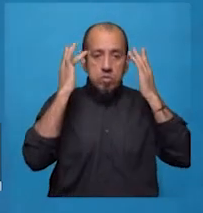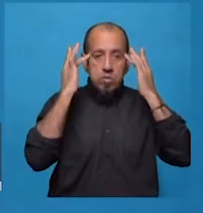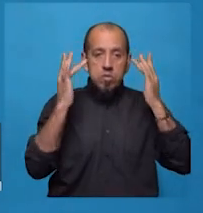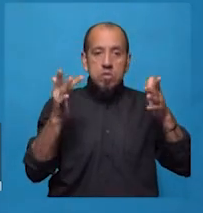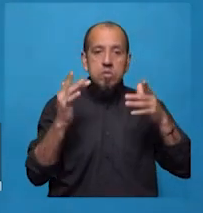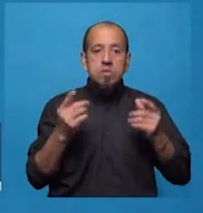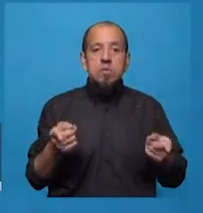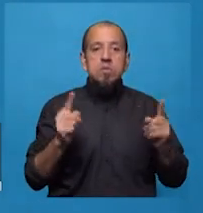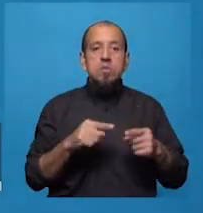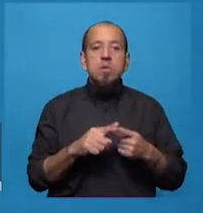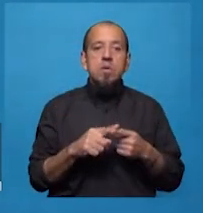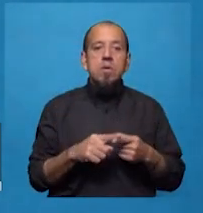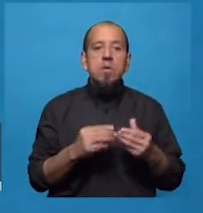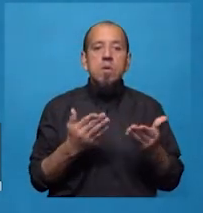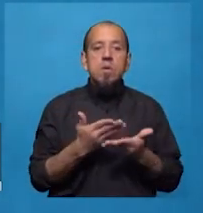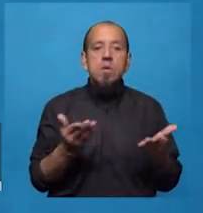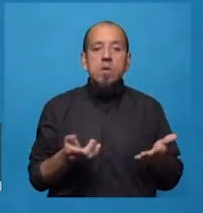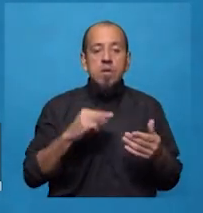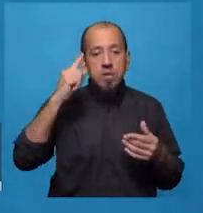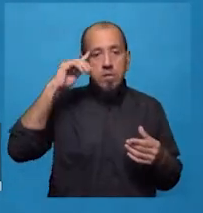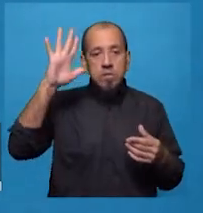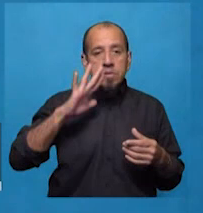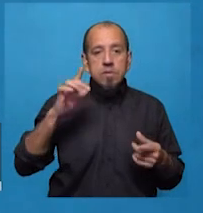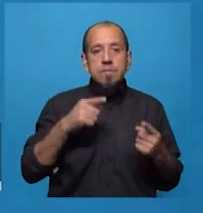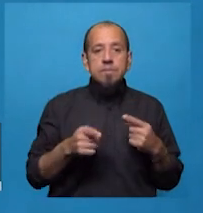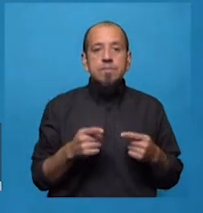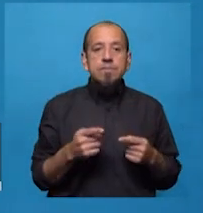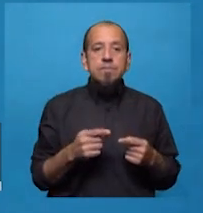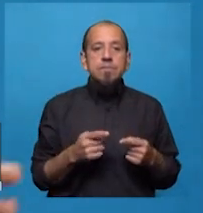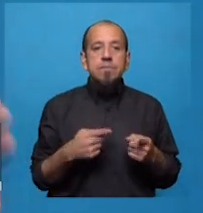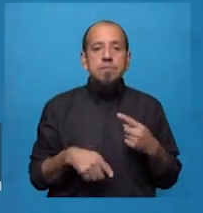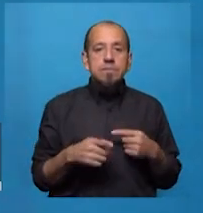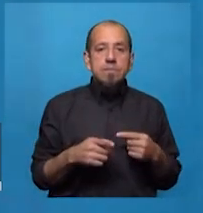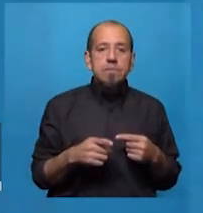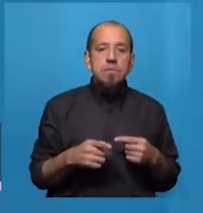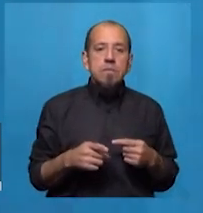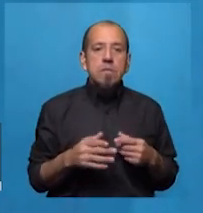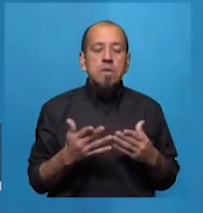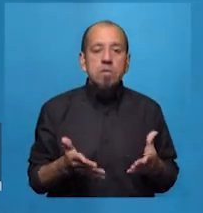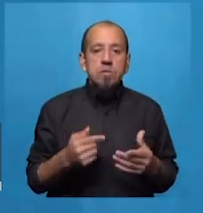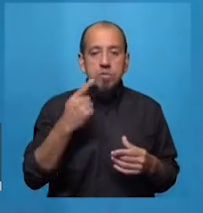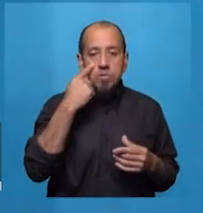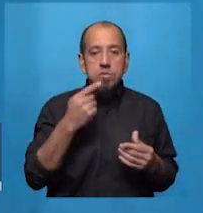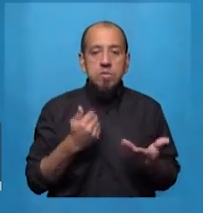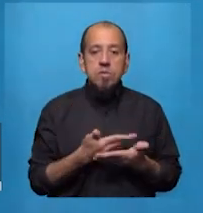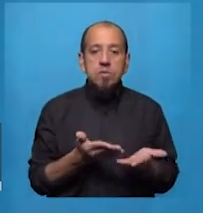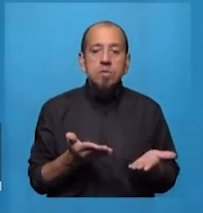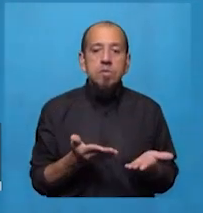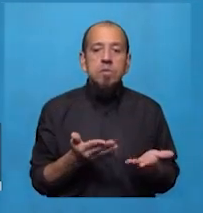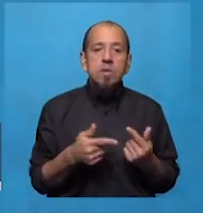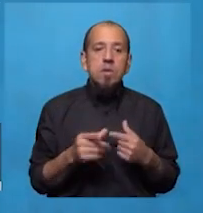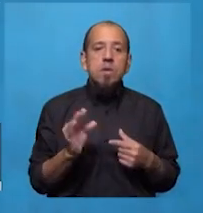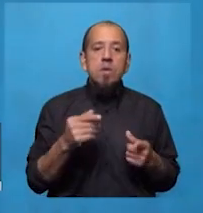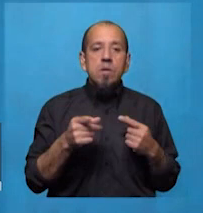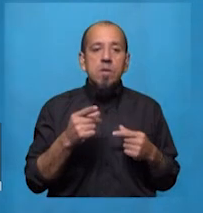de reinserción laboral de contención psicológica entonces Y eso cuando lo visualizamos a nivel de